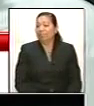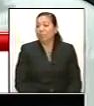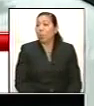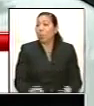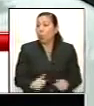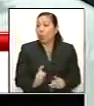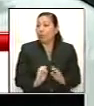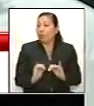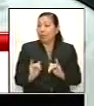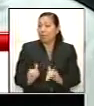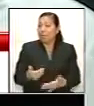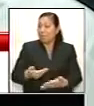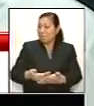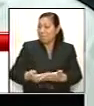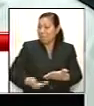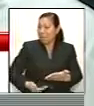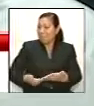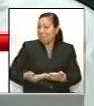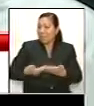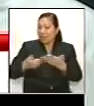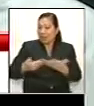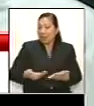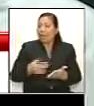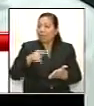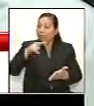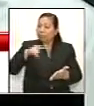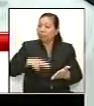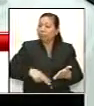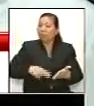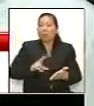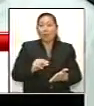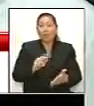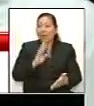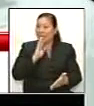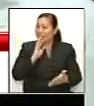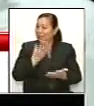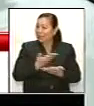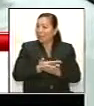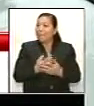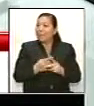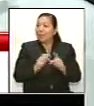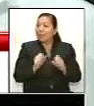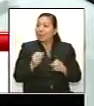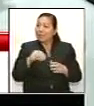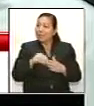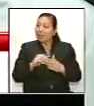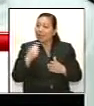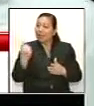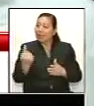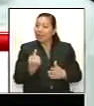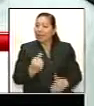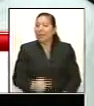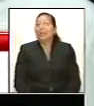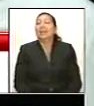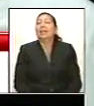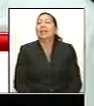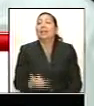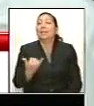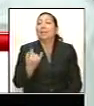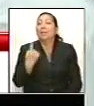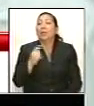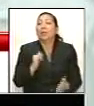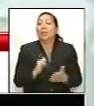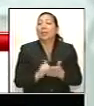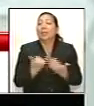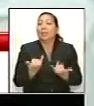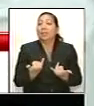cuando uno va a dejar una constancia tienen que ir a hacer la verificación. No hablo en este caso, pero sí en términos generales. Entonces es por ese